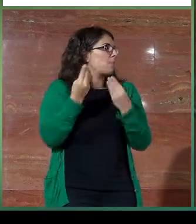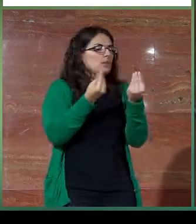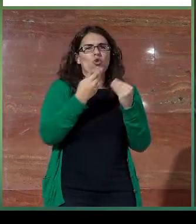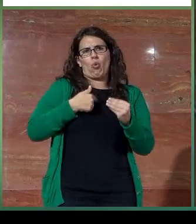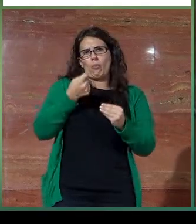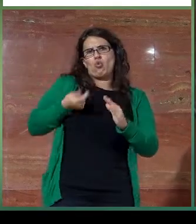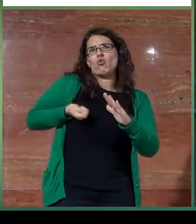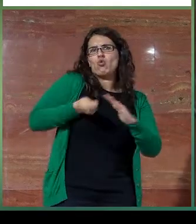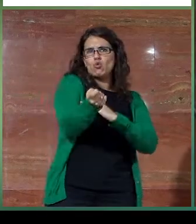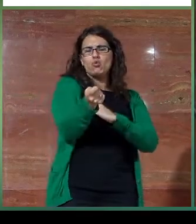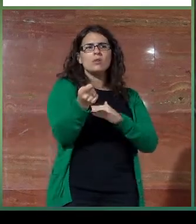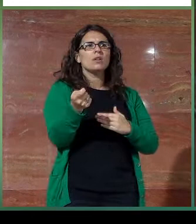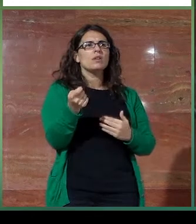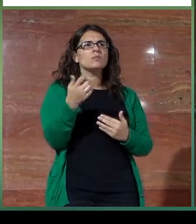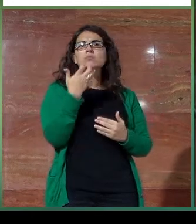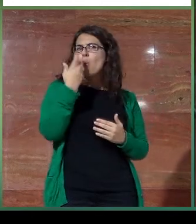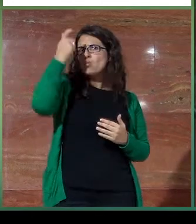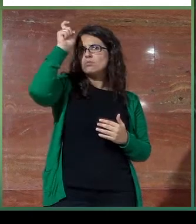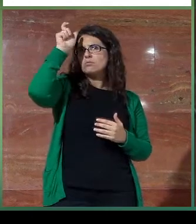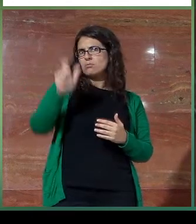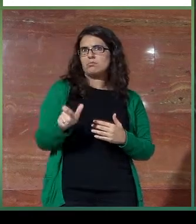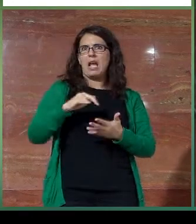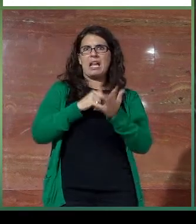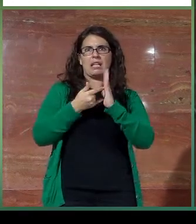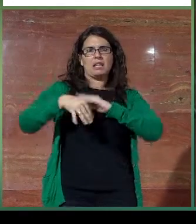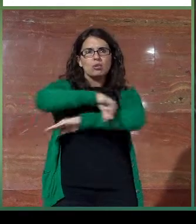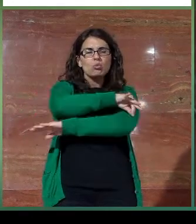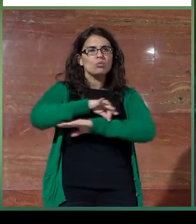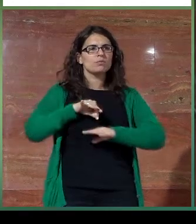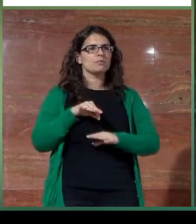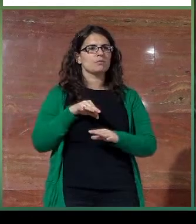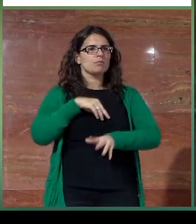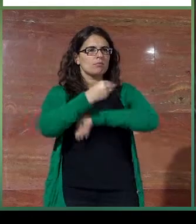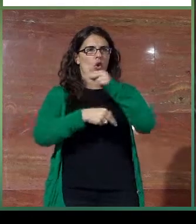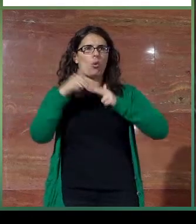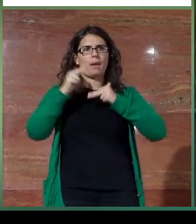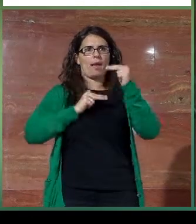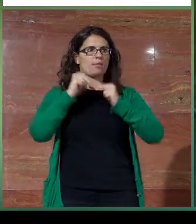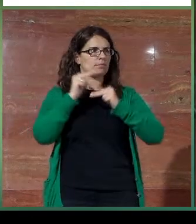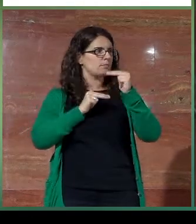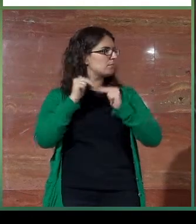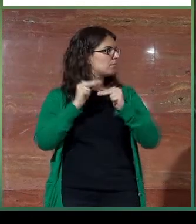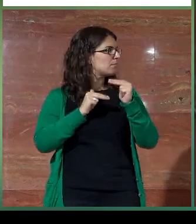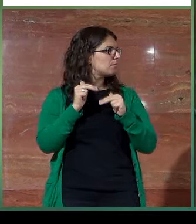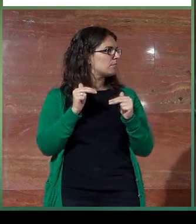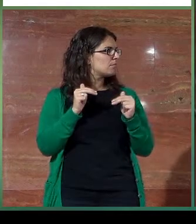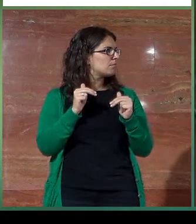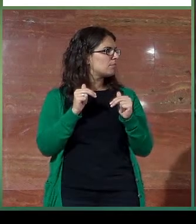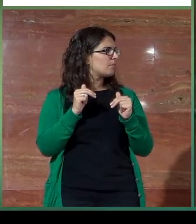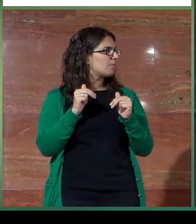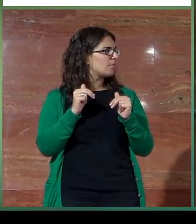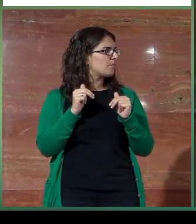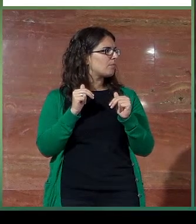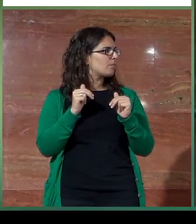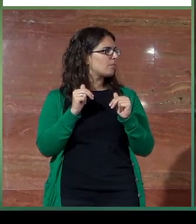provocador, que cuando un arquitecto hace una obra, no está más que